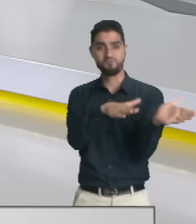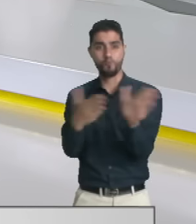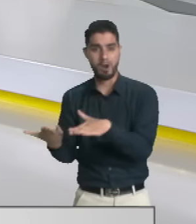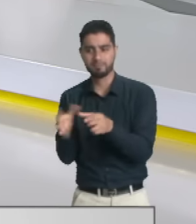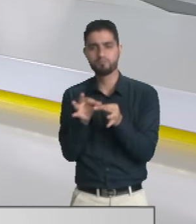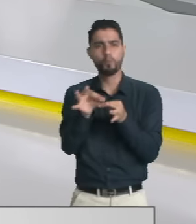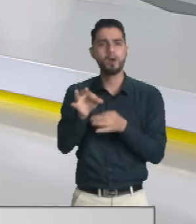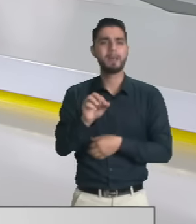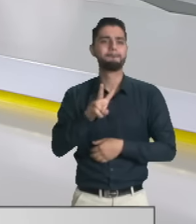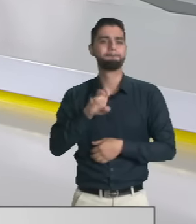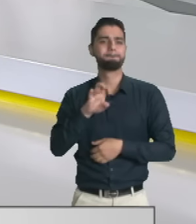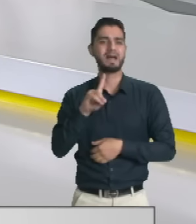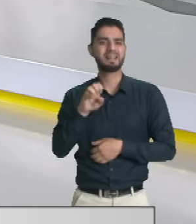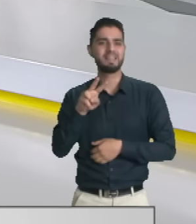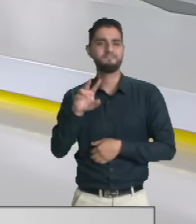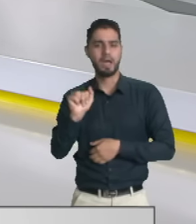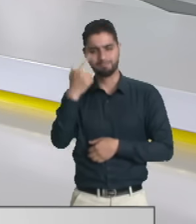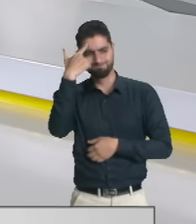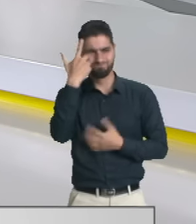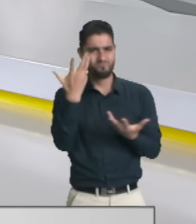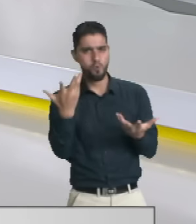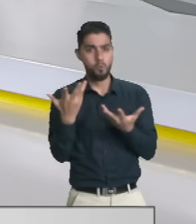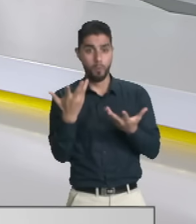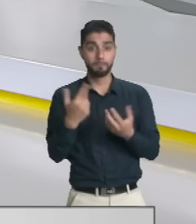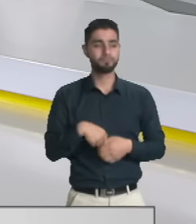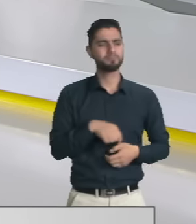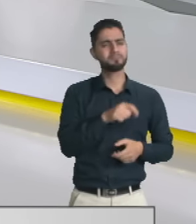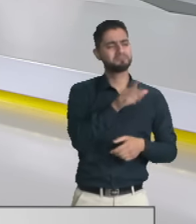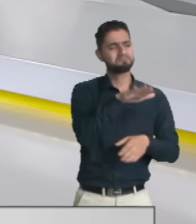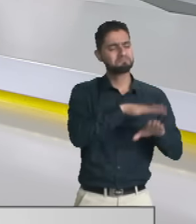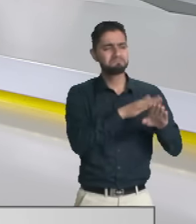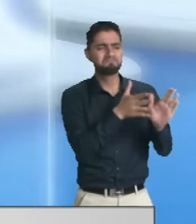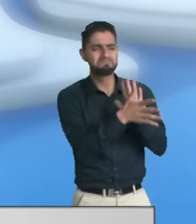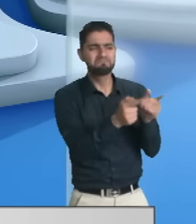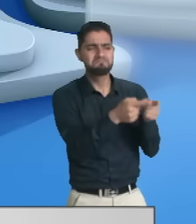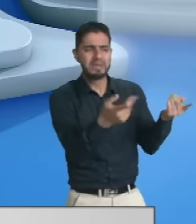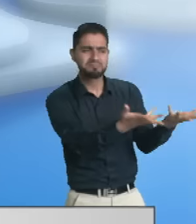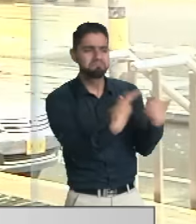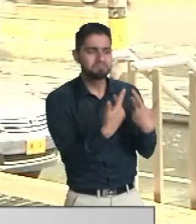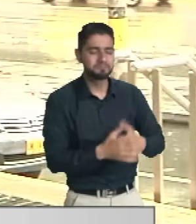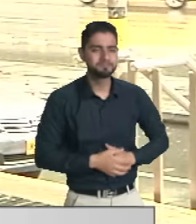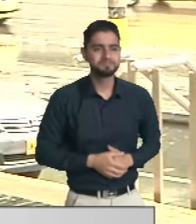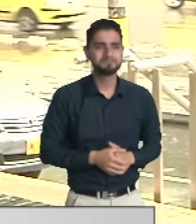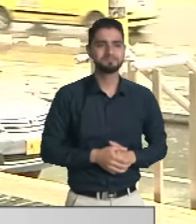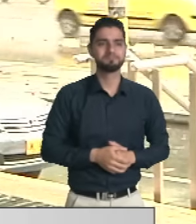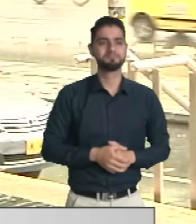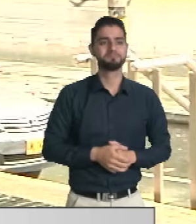Valdivia. Hernán Muñoz, muy buenas tardes. ¿Qué dicen las autoridades sobre este hecho?